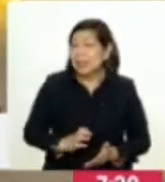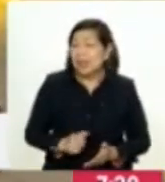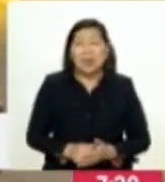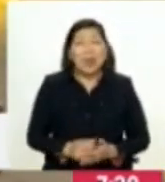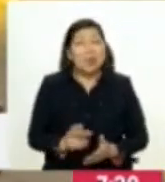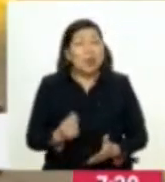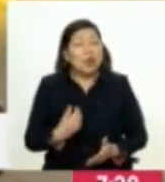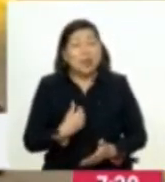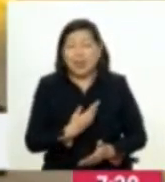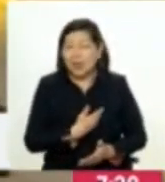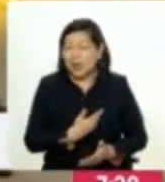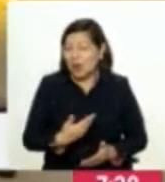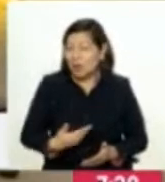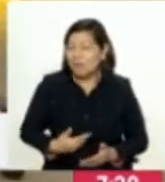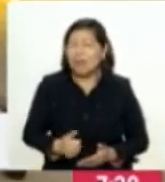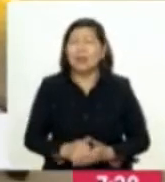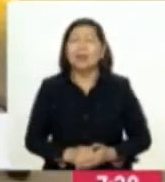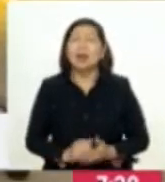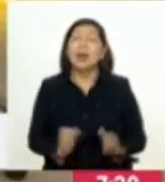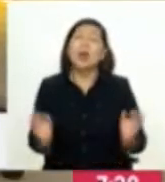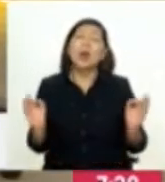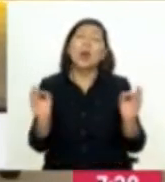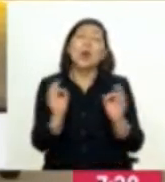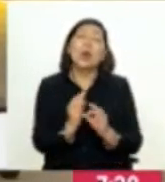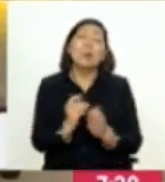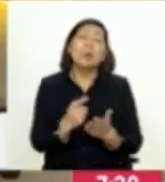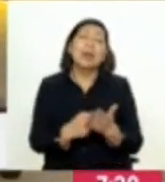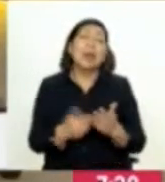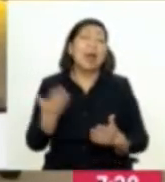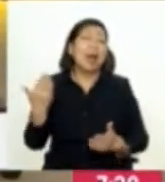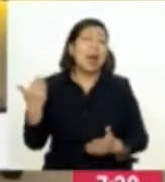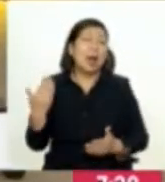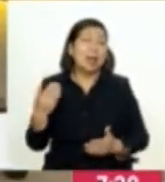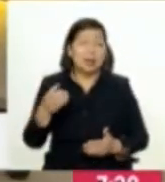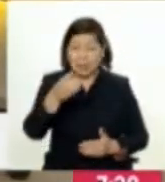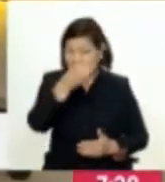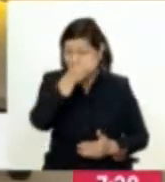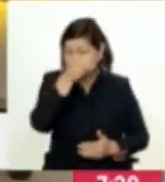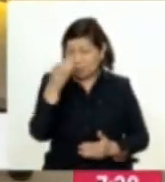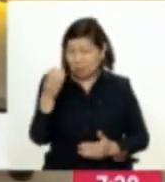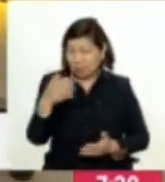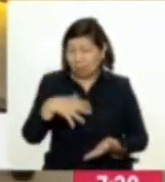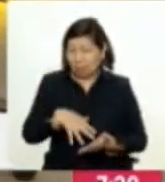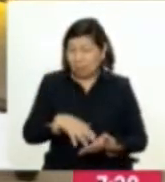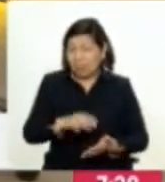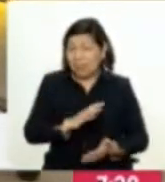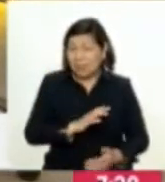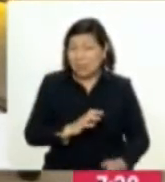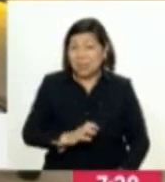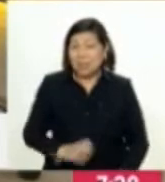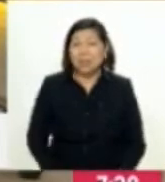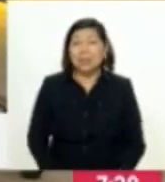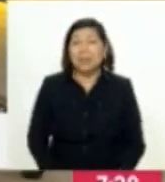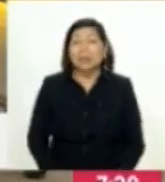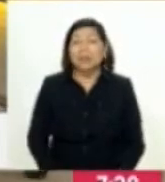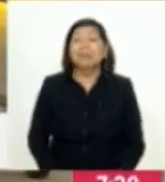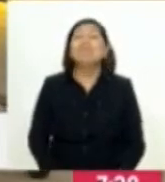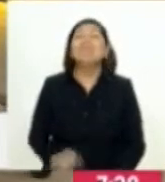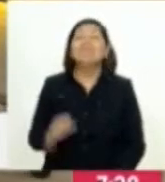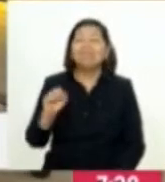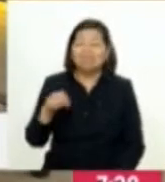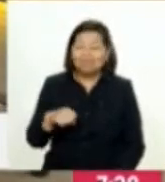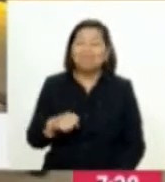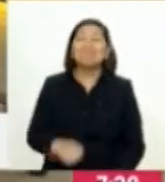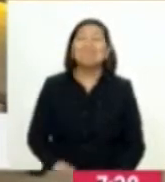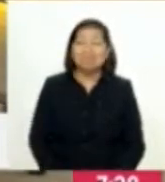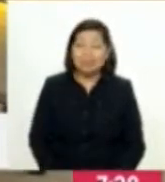Y no de gobierno. ¿Los cambios que se hicieron en el gobierno de Pedro Castillo han debilitado el Estado? En la práctica sí.